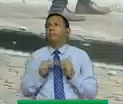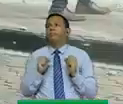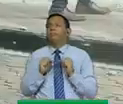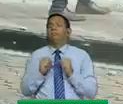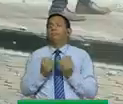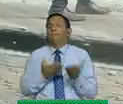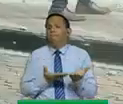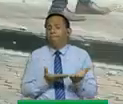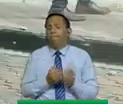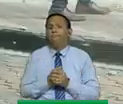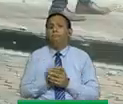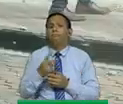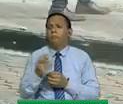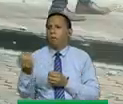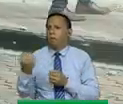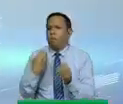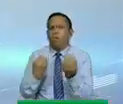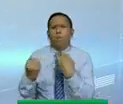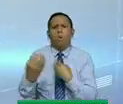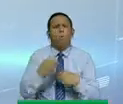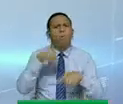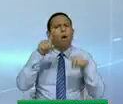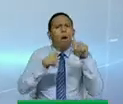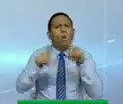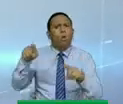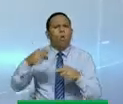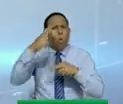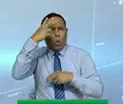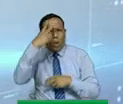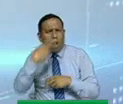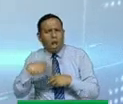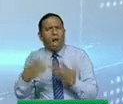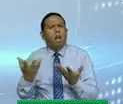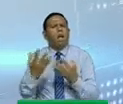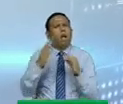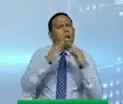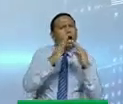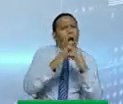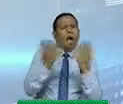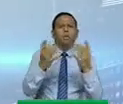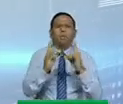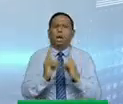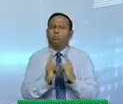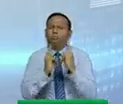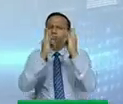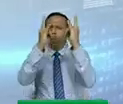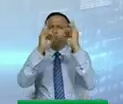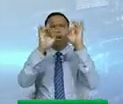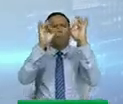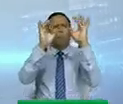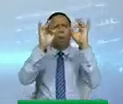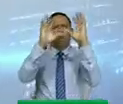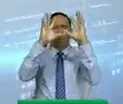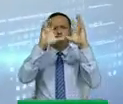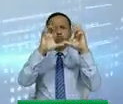Asimismo, se reportaron daños en mampostería de hoteles, condominios, vidrios rotos en negocios de Urdesa